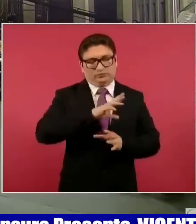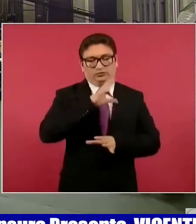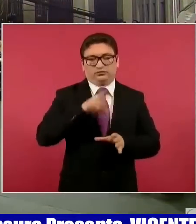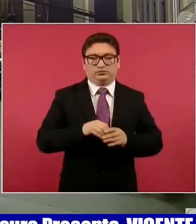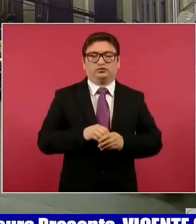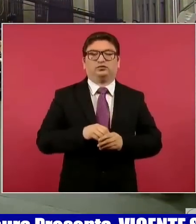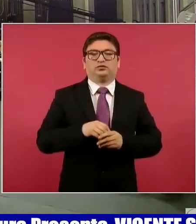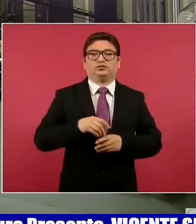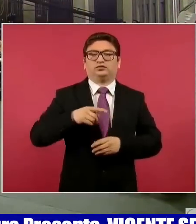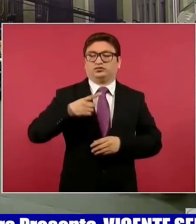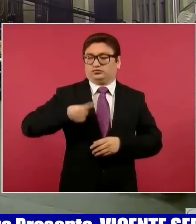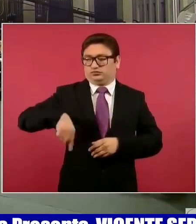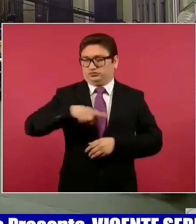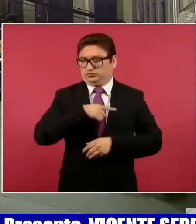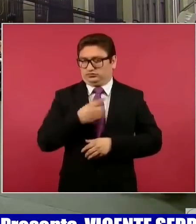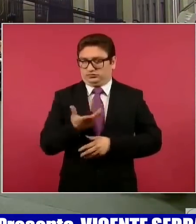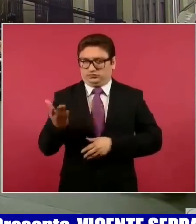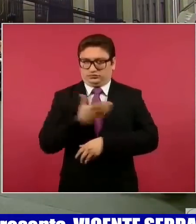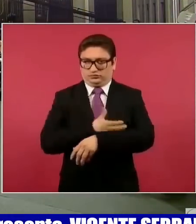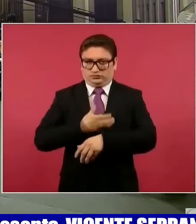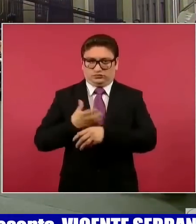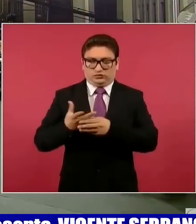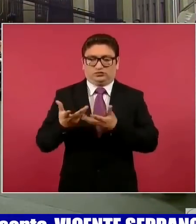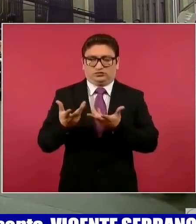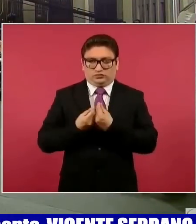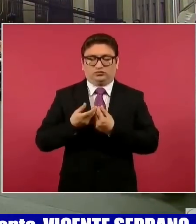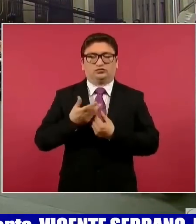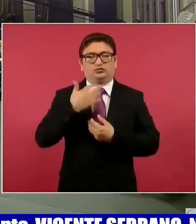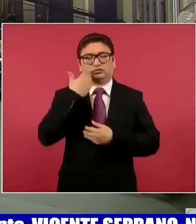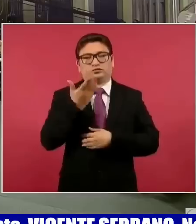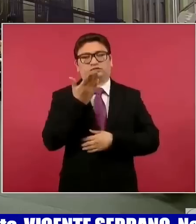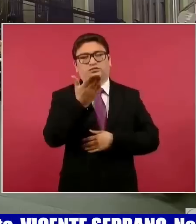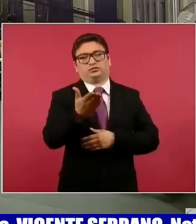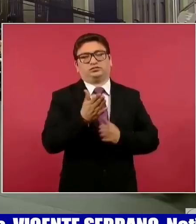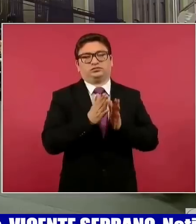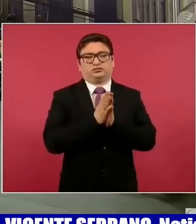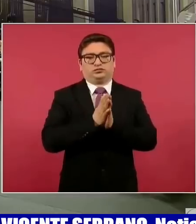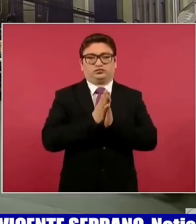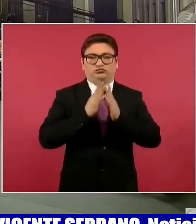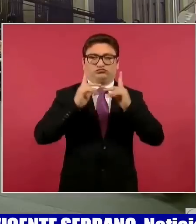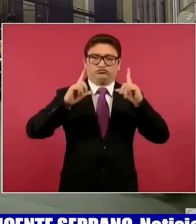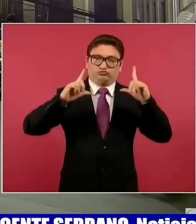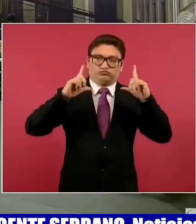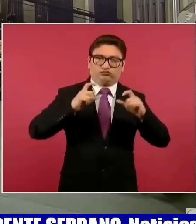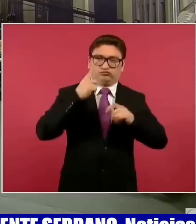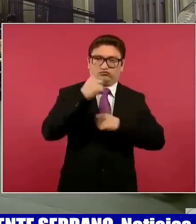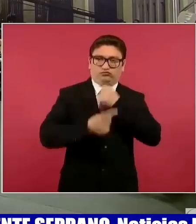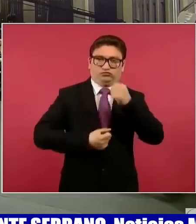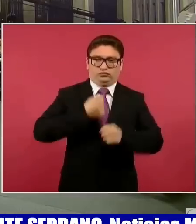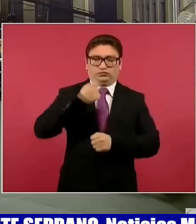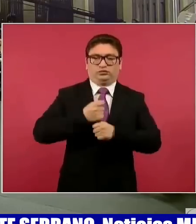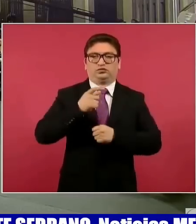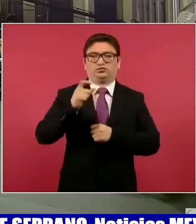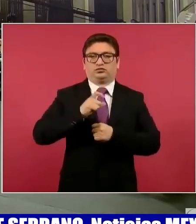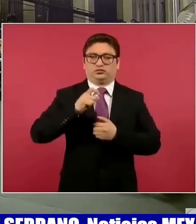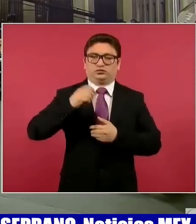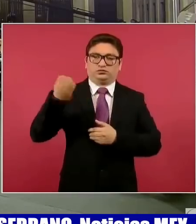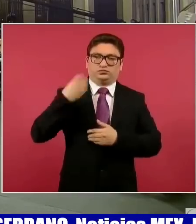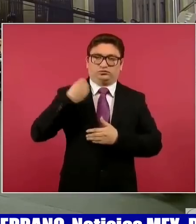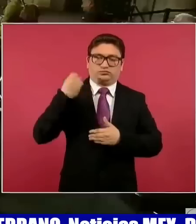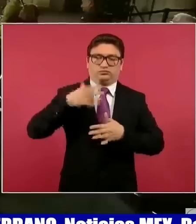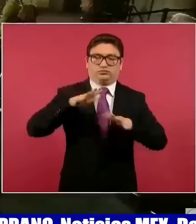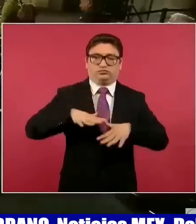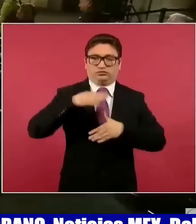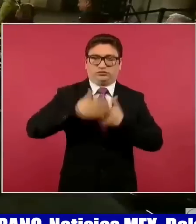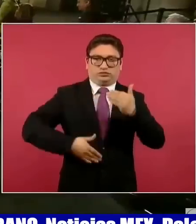no, Barrabás, liberen a Barrabás, ¿no? Así. Se desgarraron las vestiduras de la forma más chistosona. Y yo decía, ay, pues